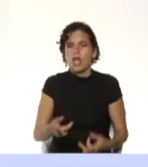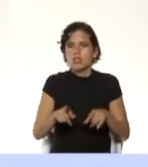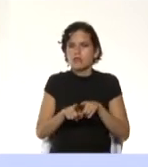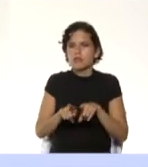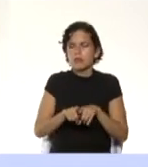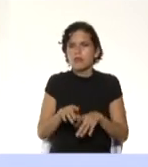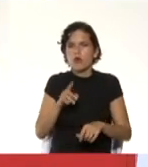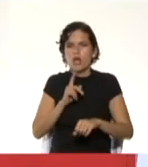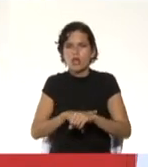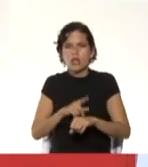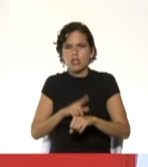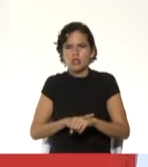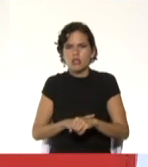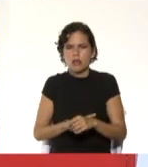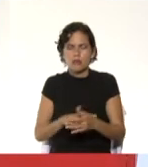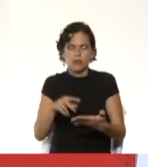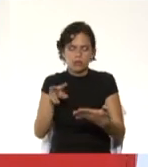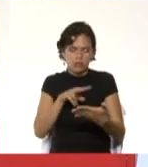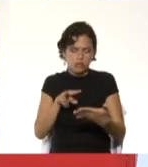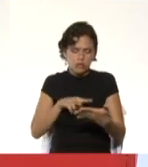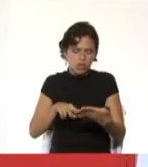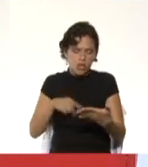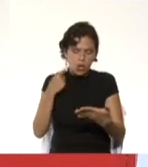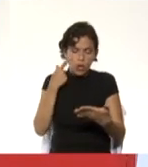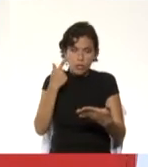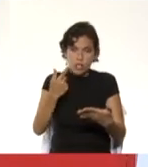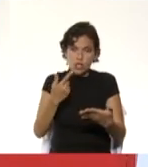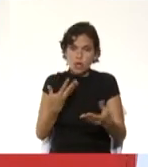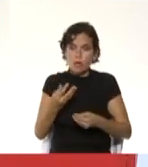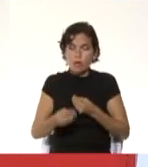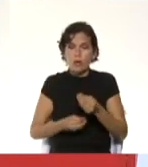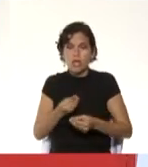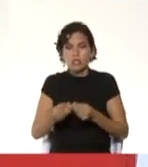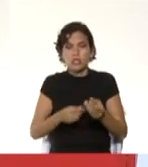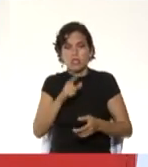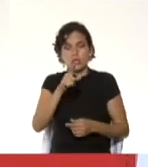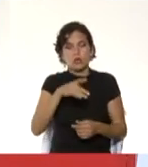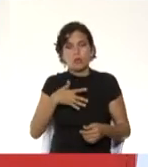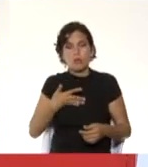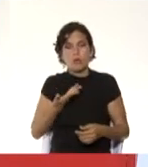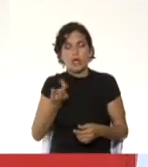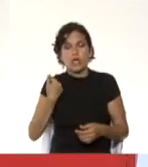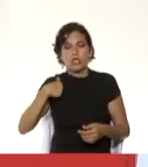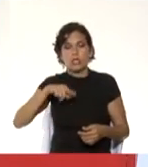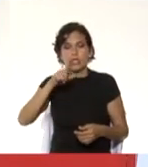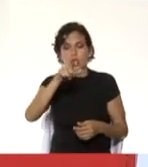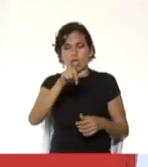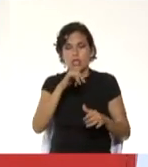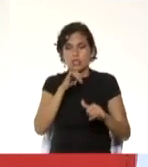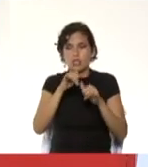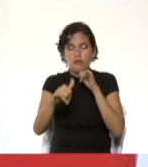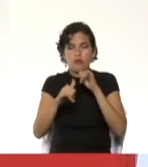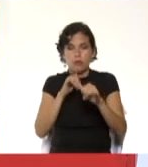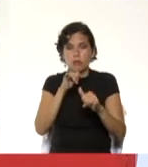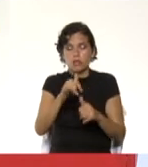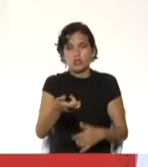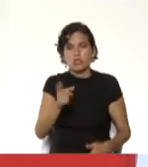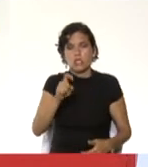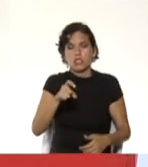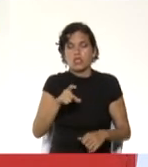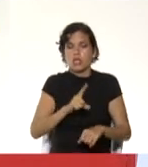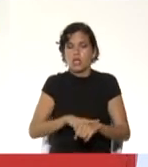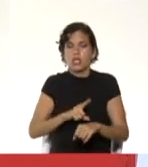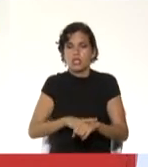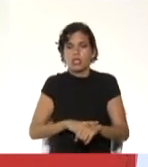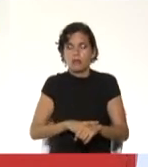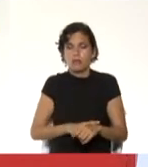el tiempo a repasar lo visto te va a permitir que puedas tener esa información necesaria en el tiempo